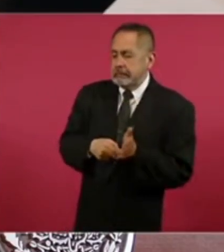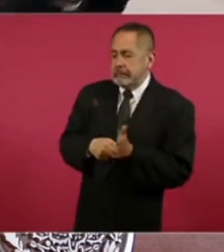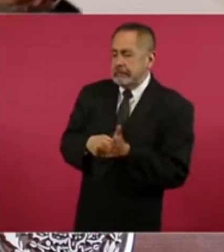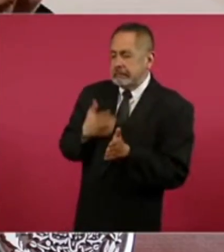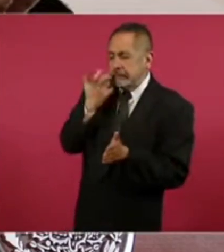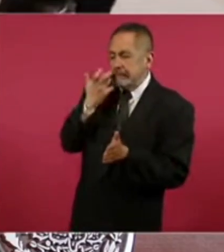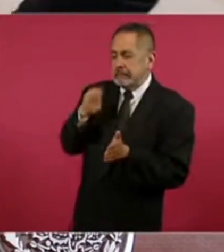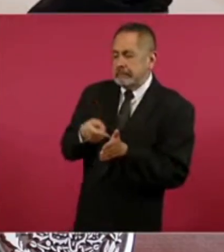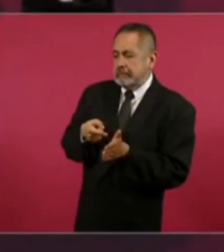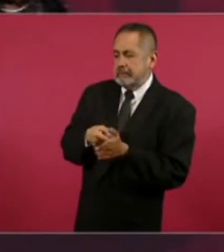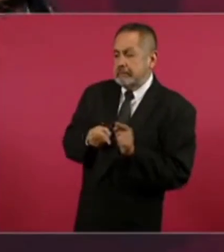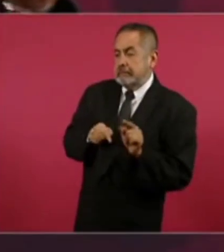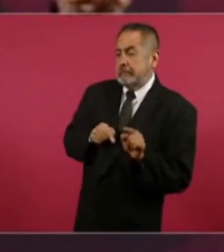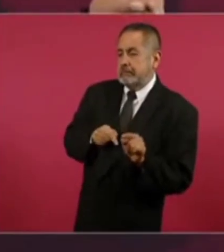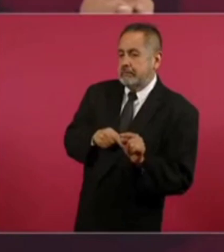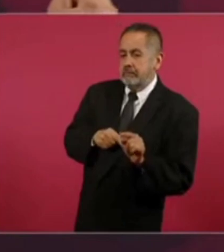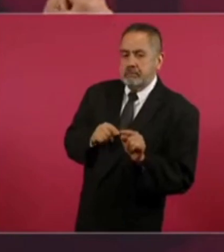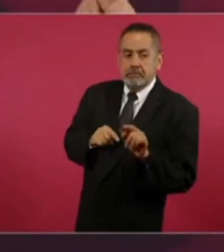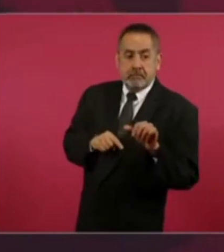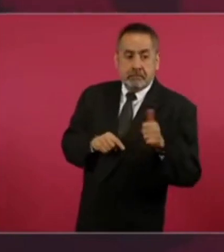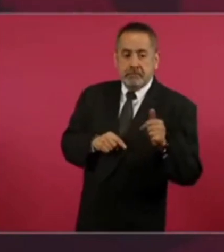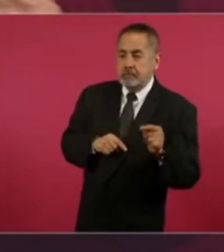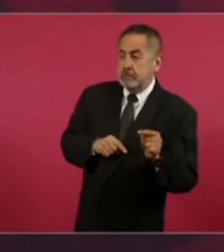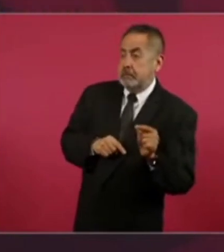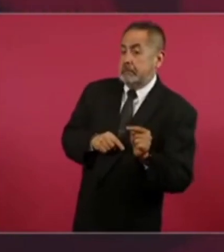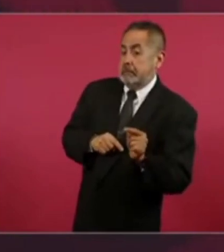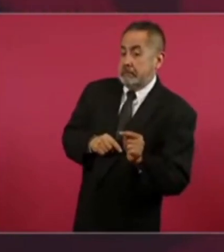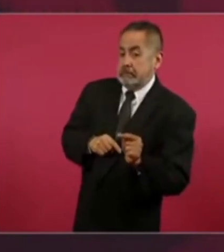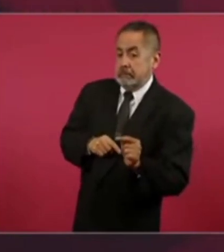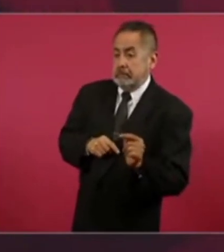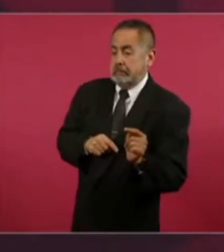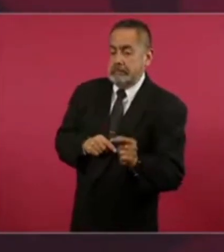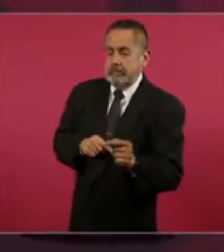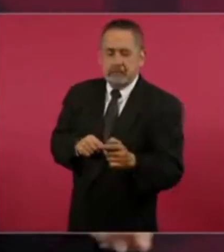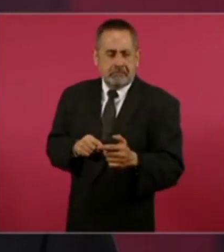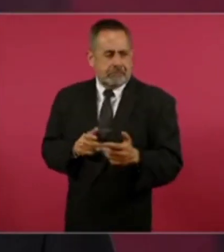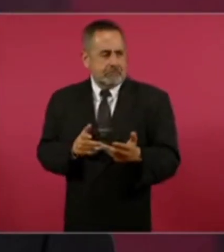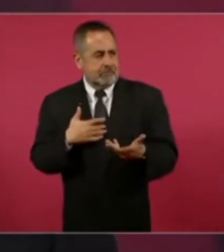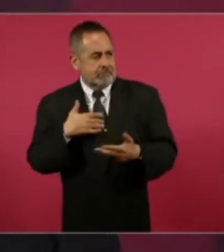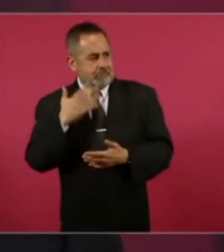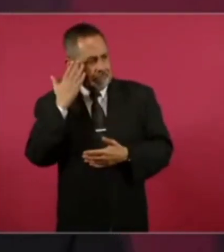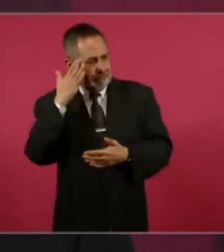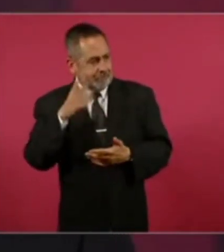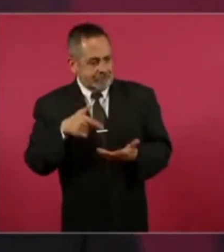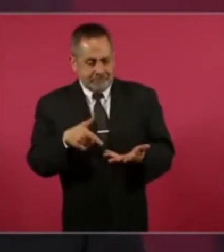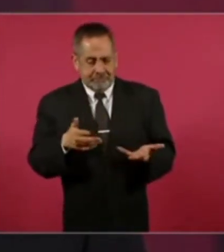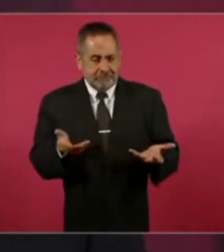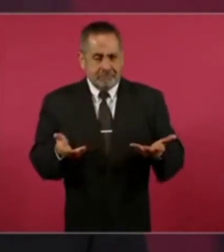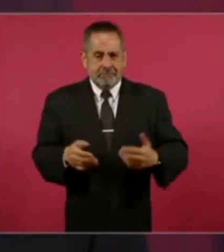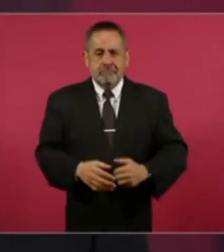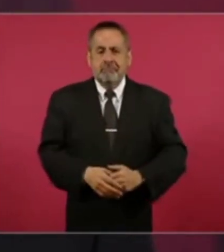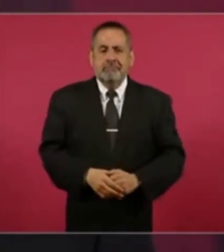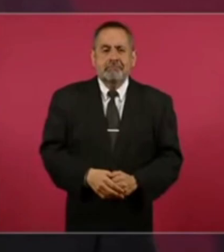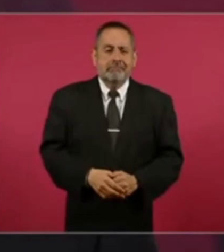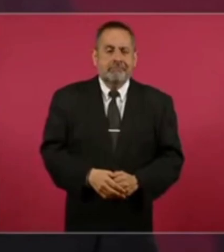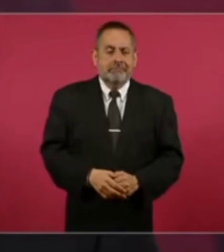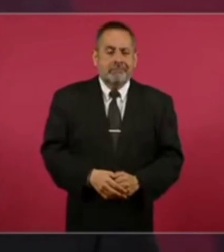cada grupo de estos que dominan, ¿no? las comunicaciones.